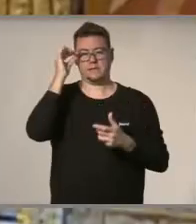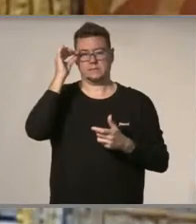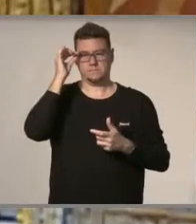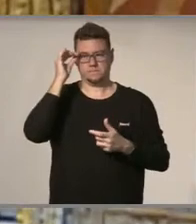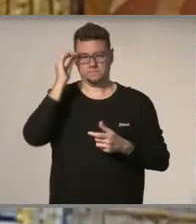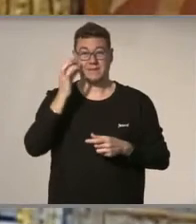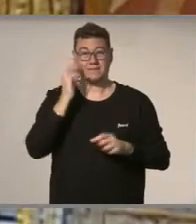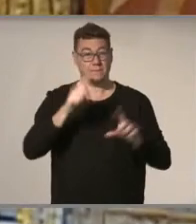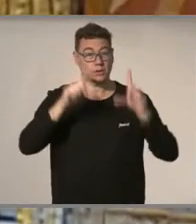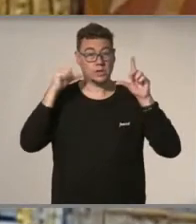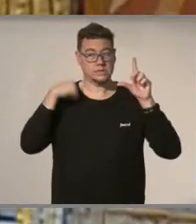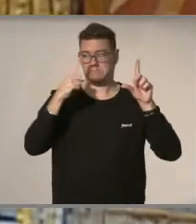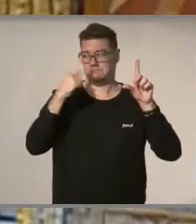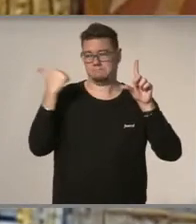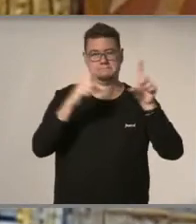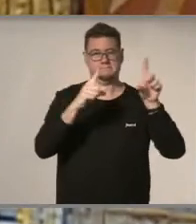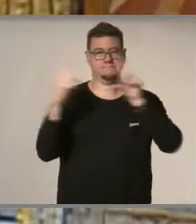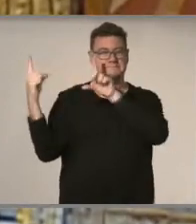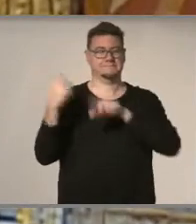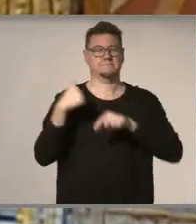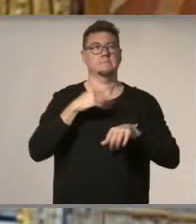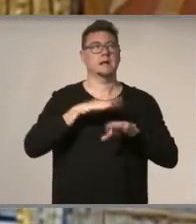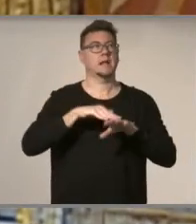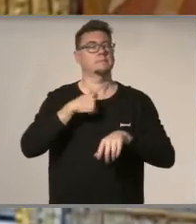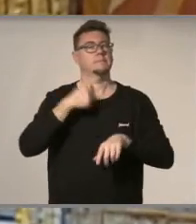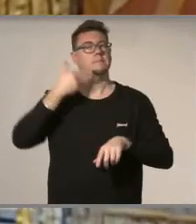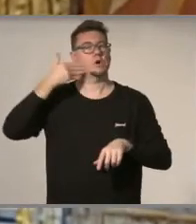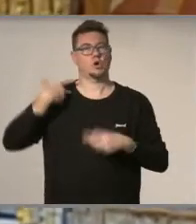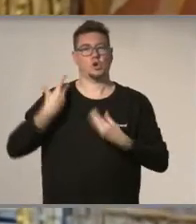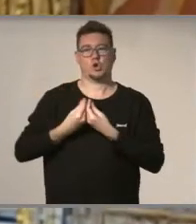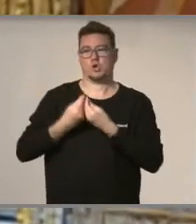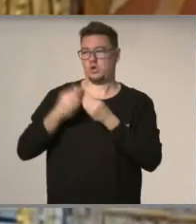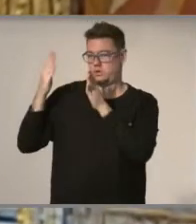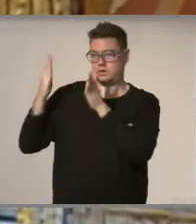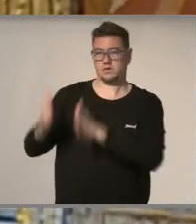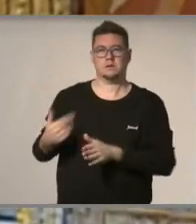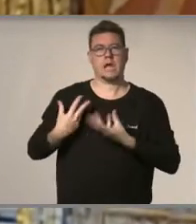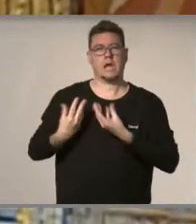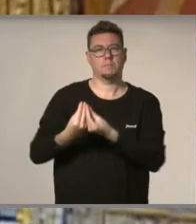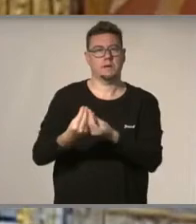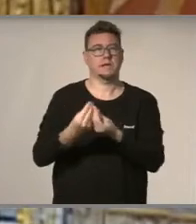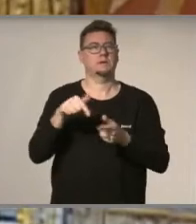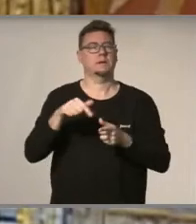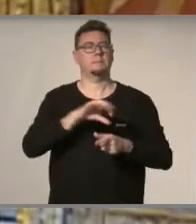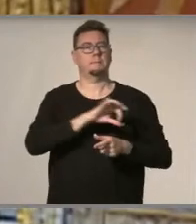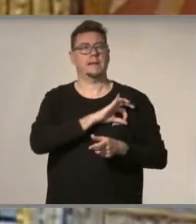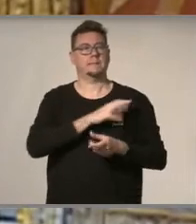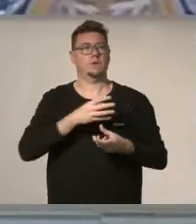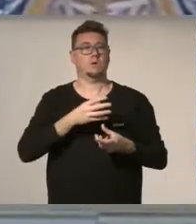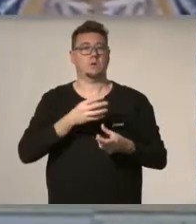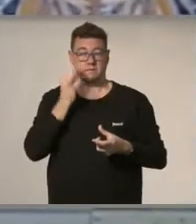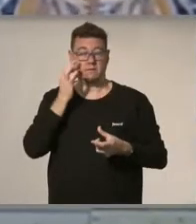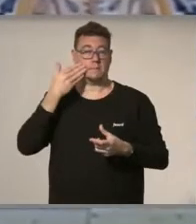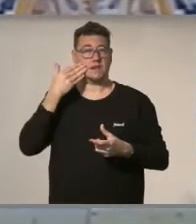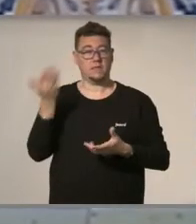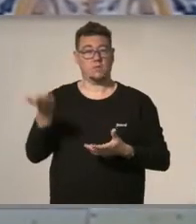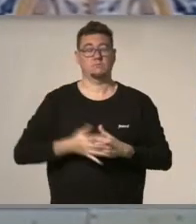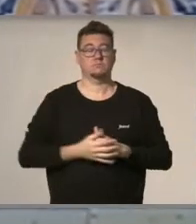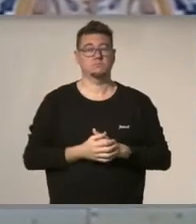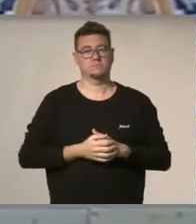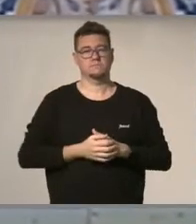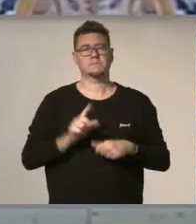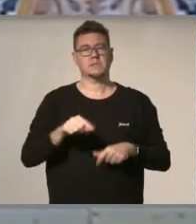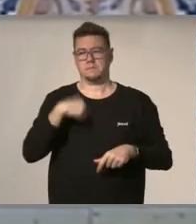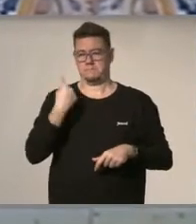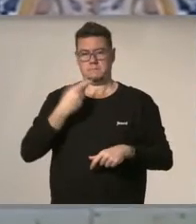verdadero protagonista. Es un honor poder estar hoy aquí con él, acompañándole en este premio tan merecido. Y es un honor